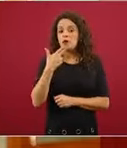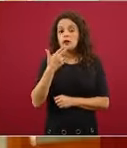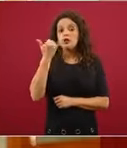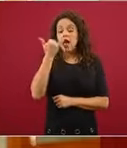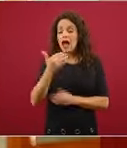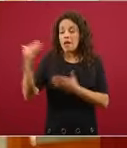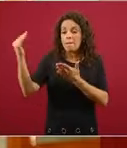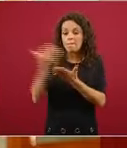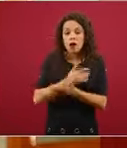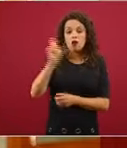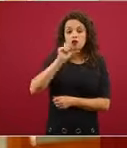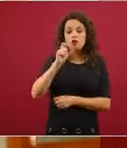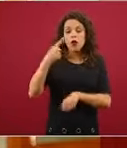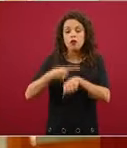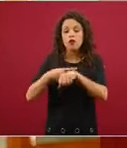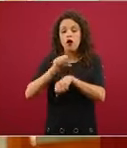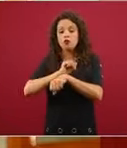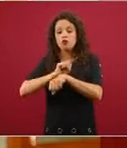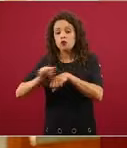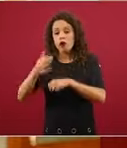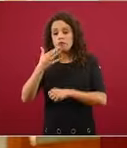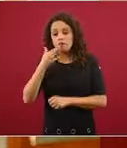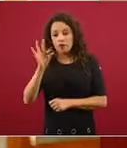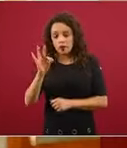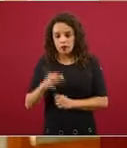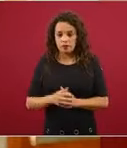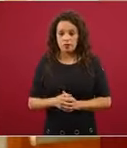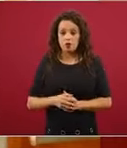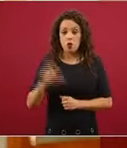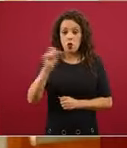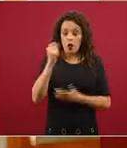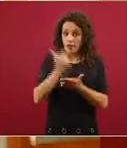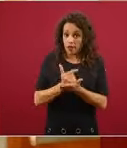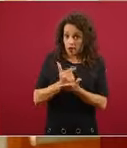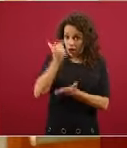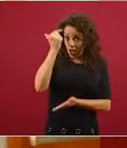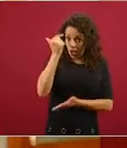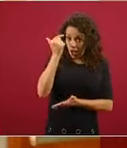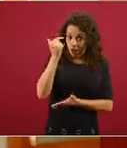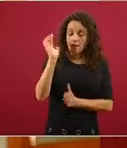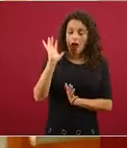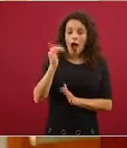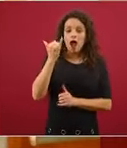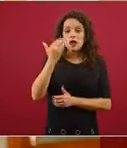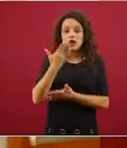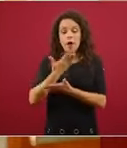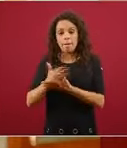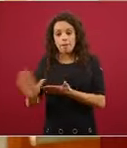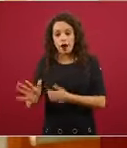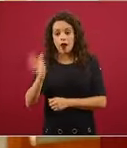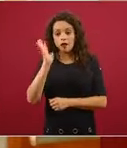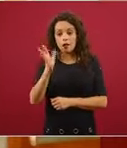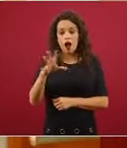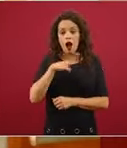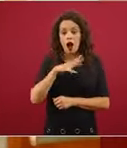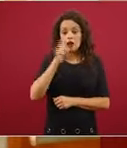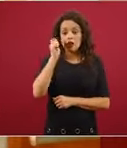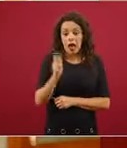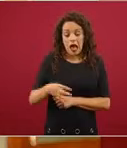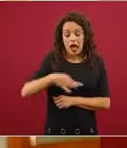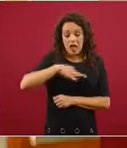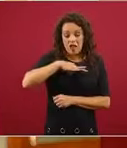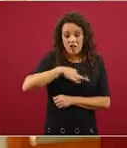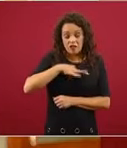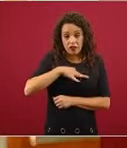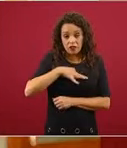antibiótico, lo más seguro es porque se esté presentando un cuadro más grave y que ya esté con una sobreinfección, con